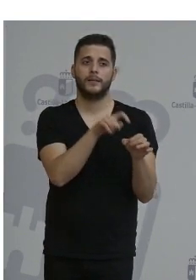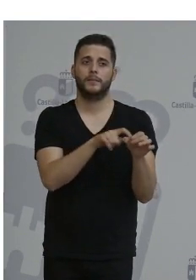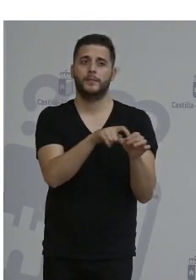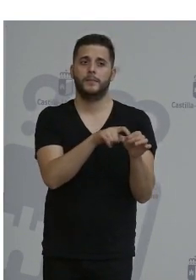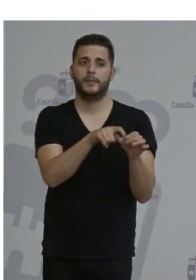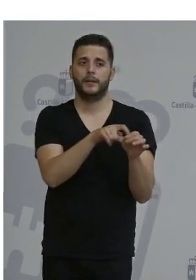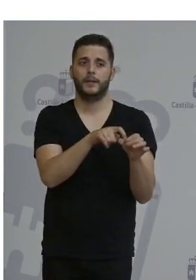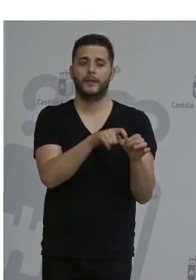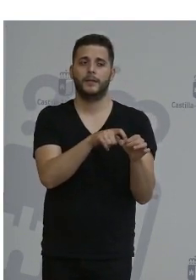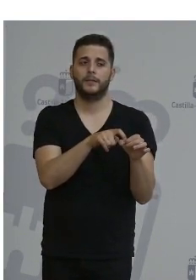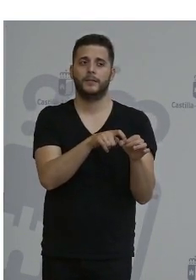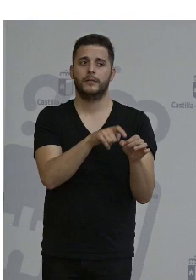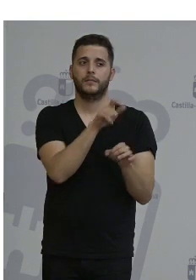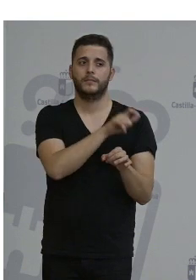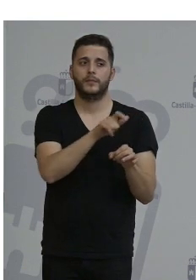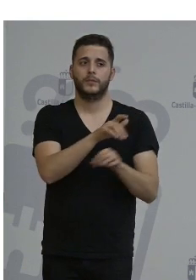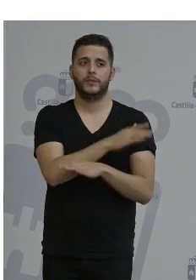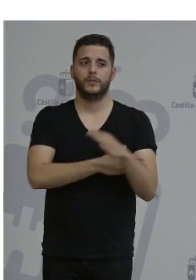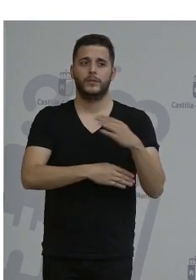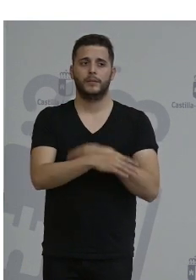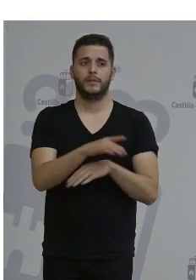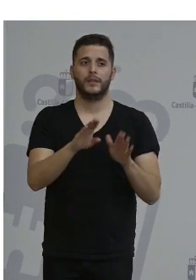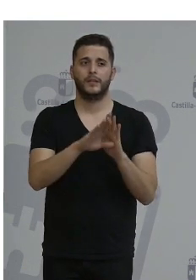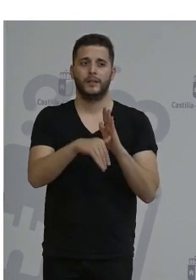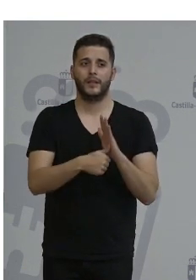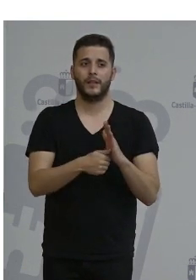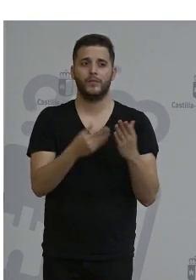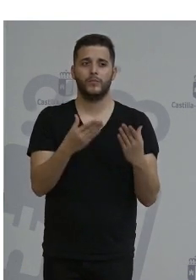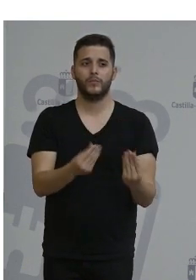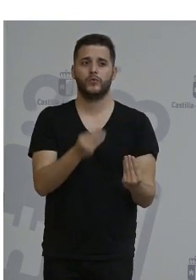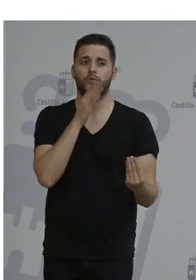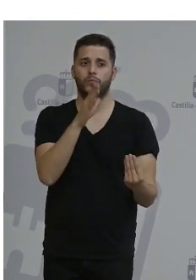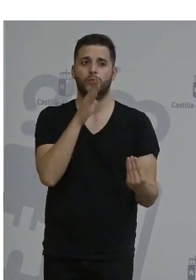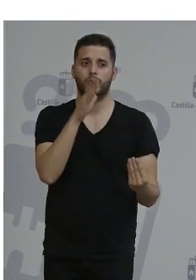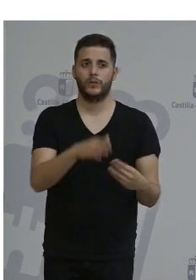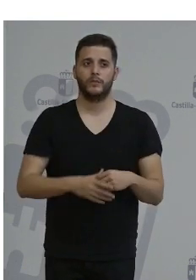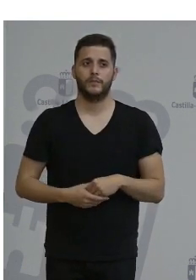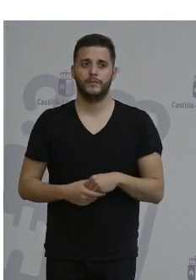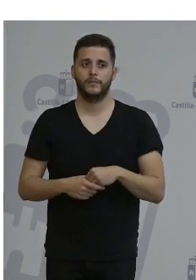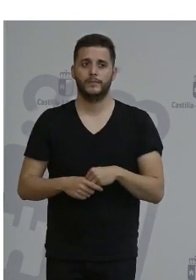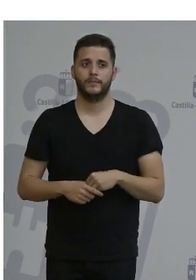con discapacidad, las que sean? ¿Por qué se tardan tanto?